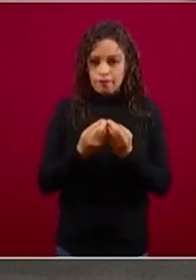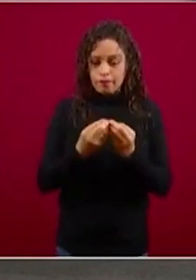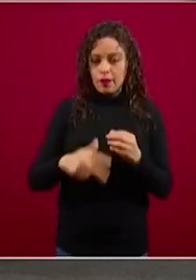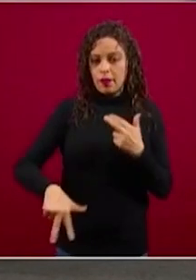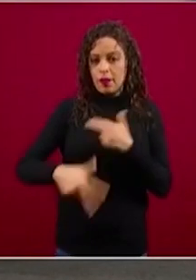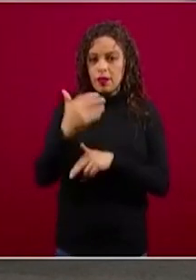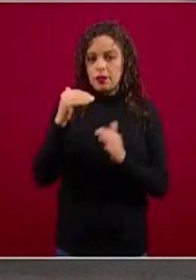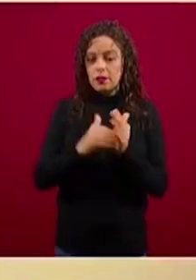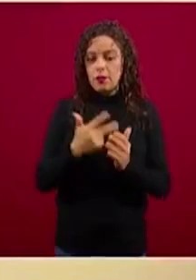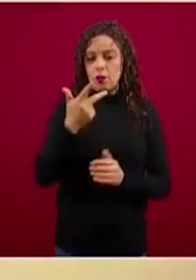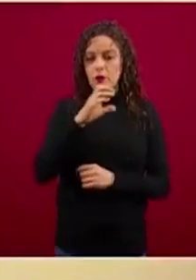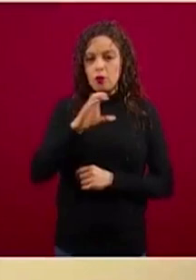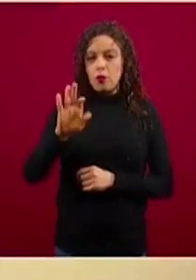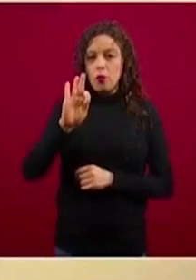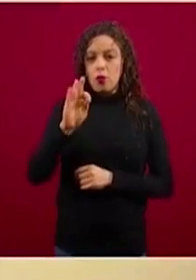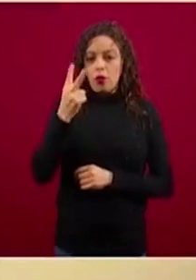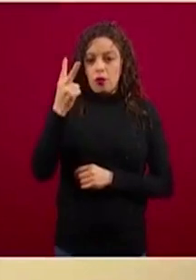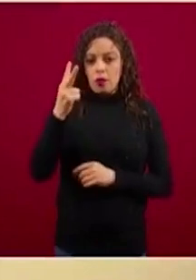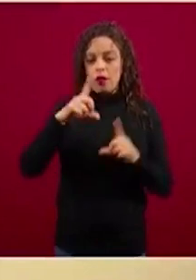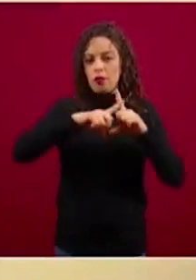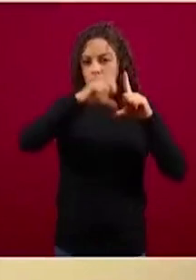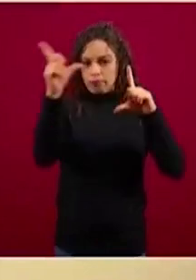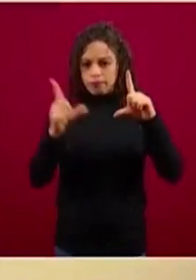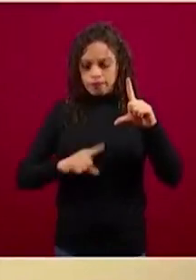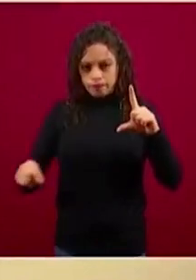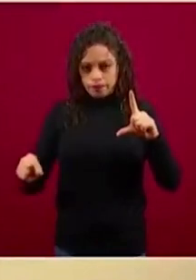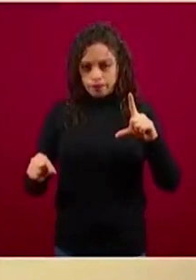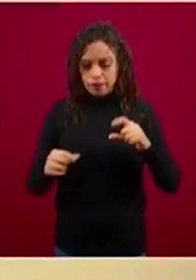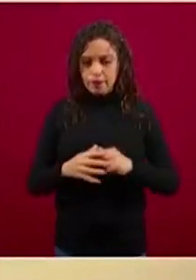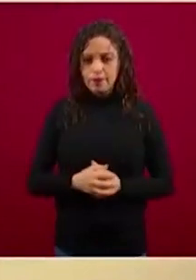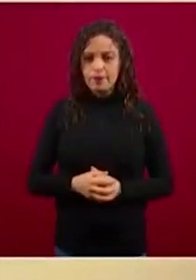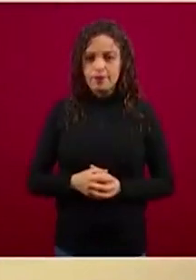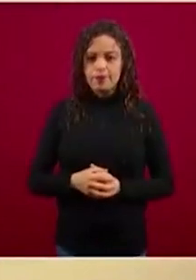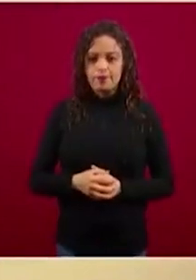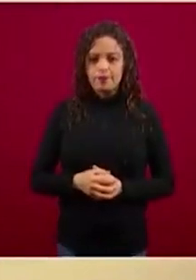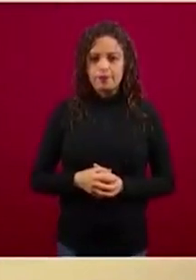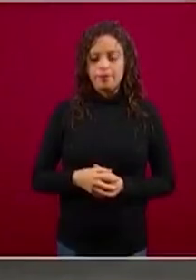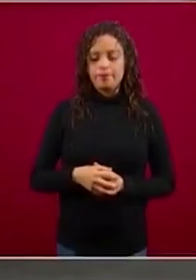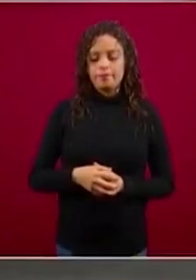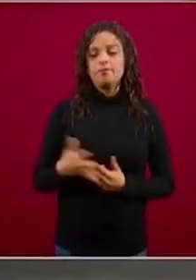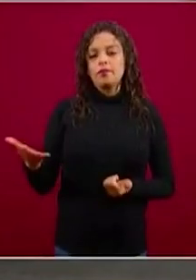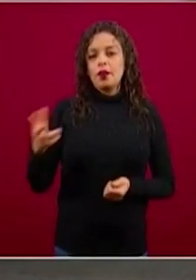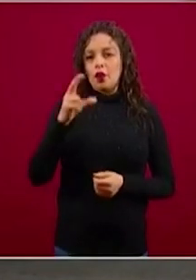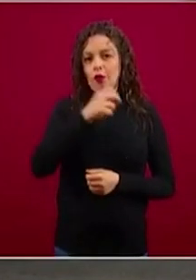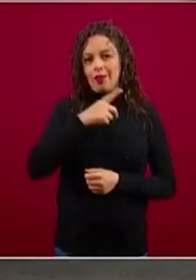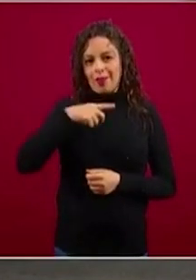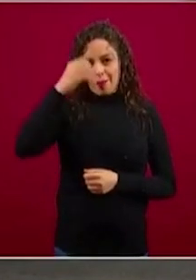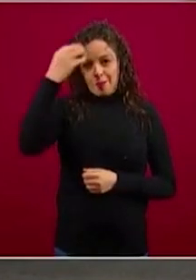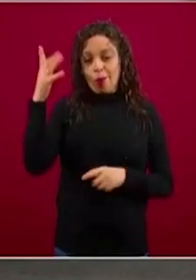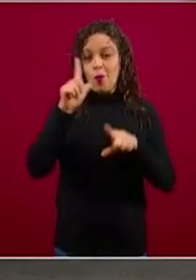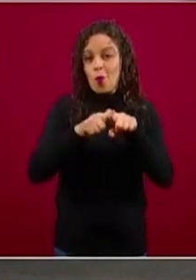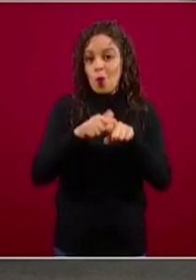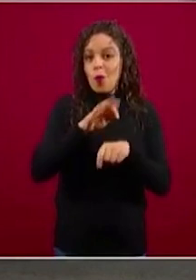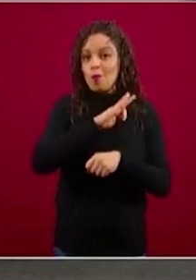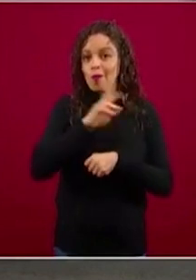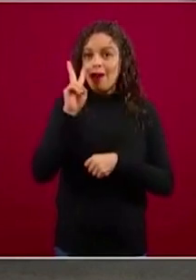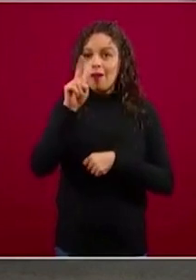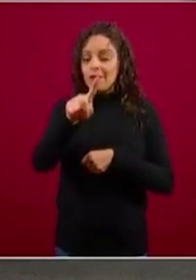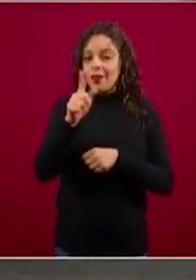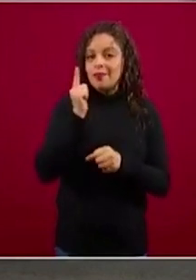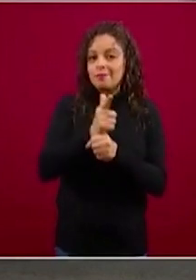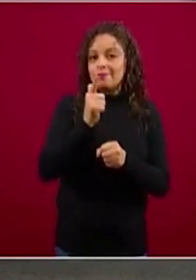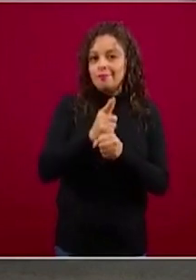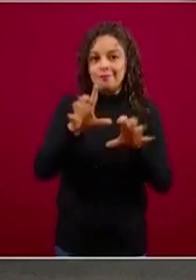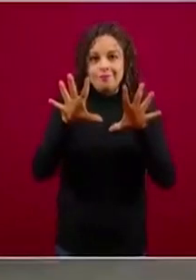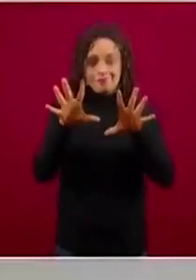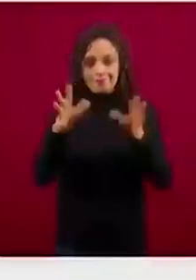mil 842 como se han presentado recordemos siempre que el color nos ayuda a poder distinguir mientras